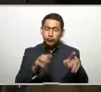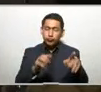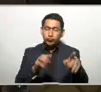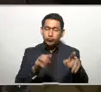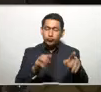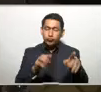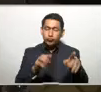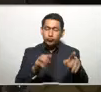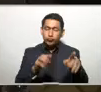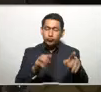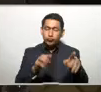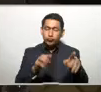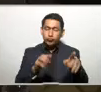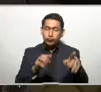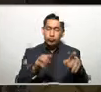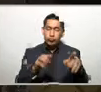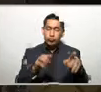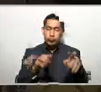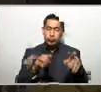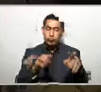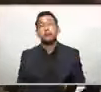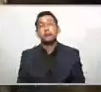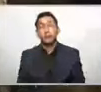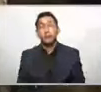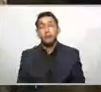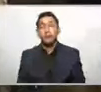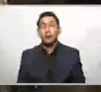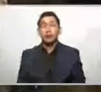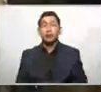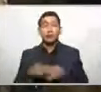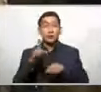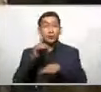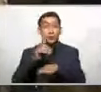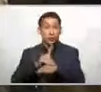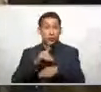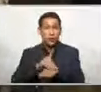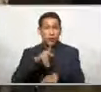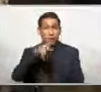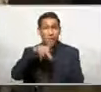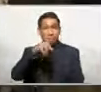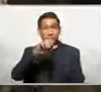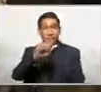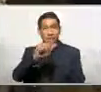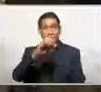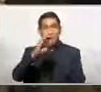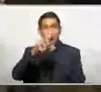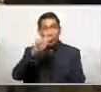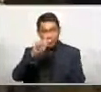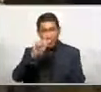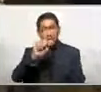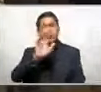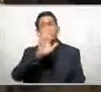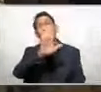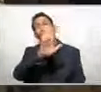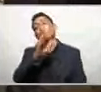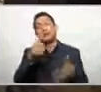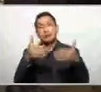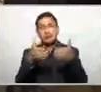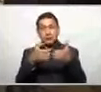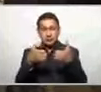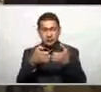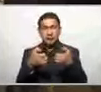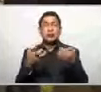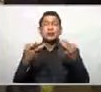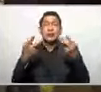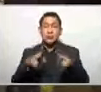quisiera aprovechar para darle mis sinceros reconocimientos a la doctora Paola Andrade, a todo su equipo, también a nuestra colega y embajadora